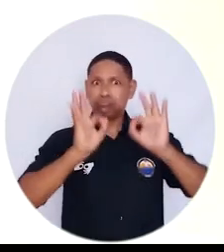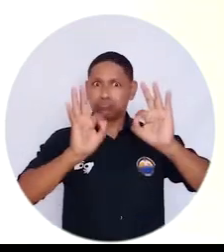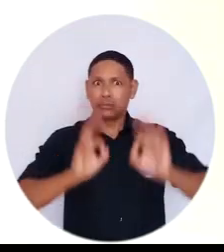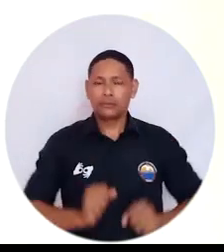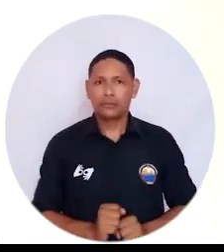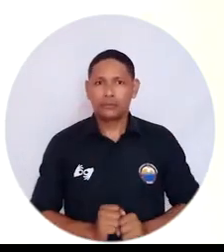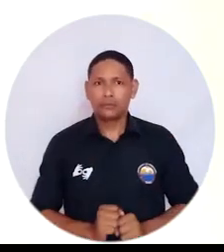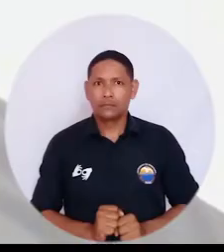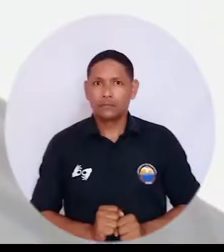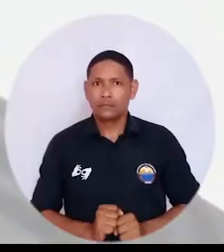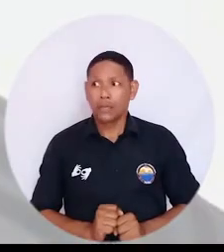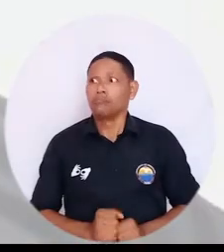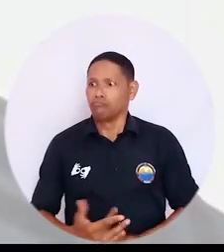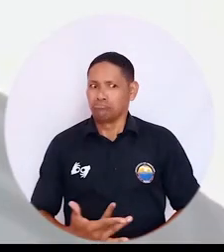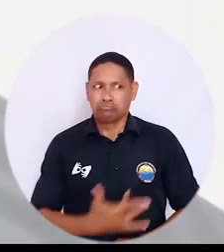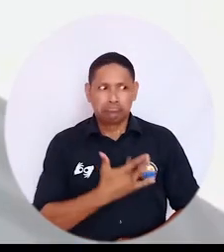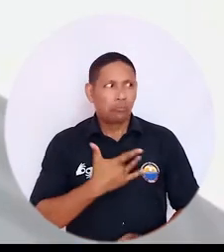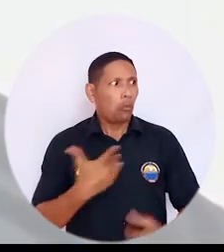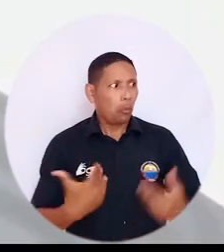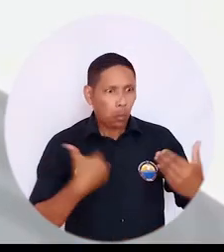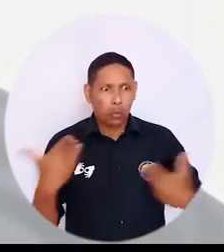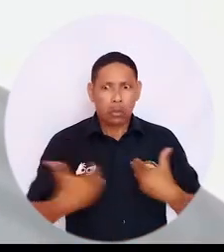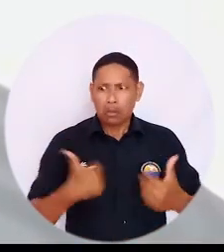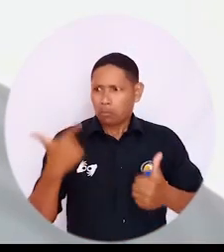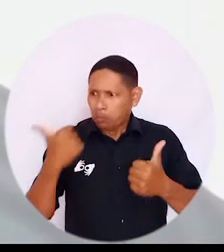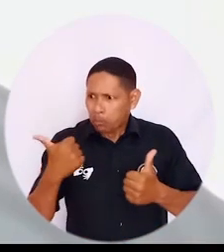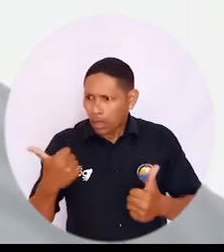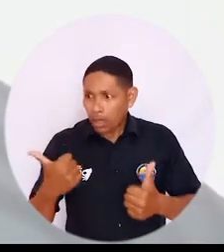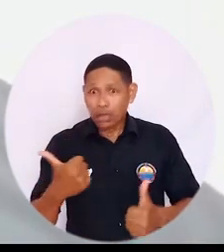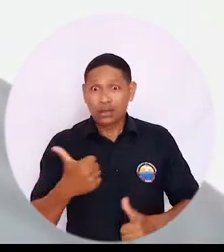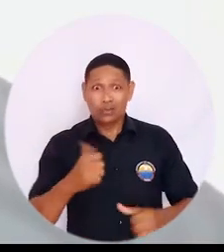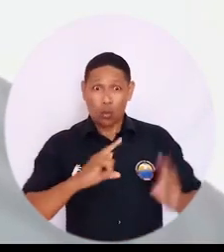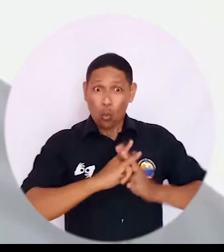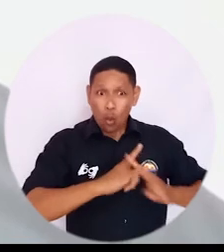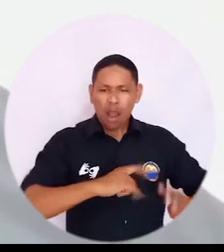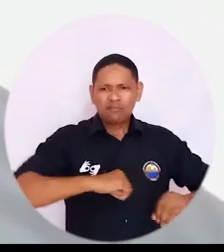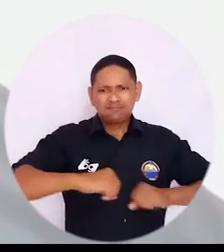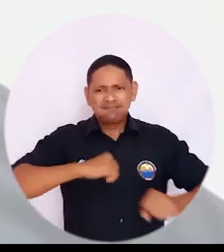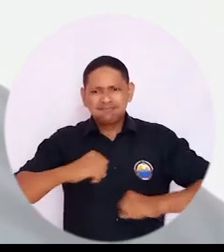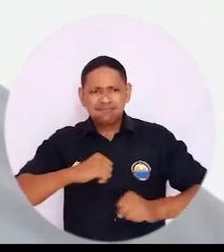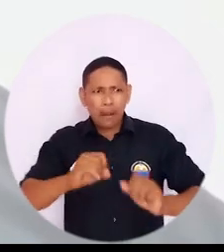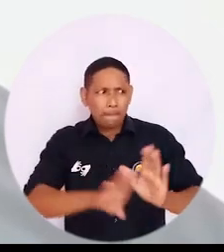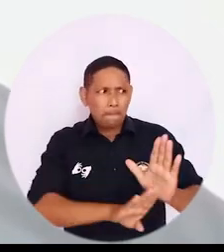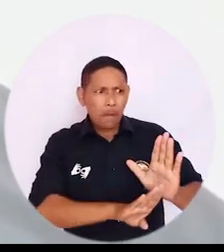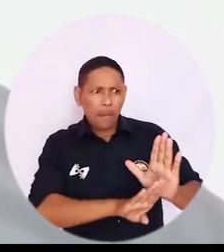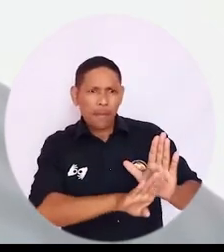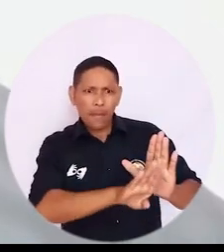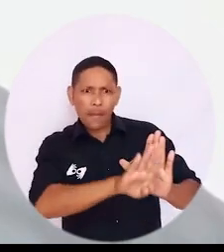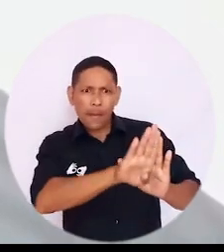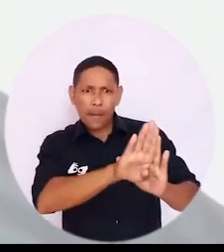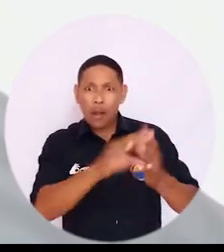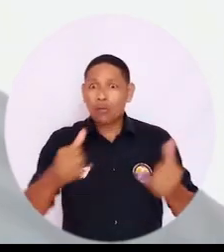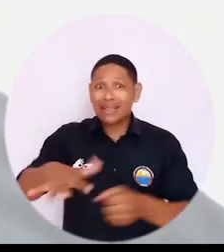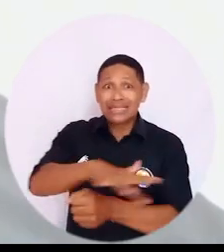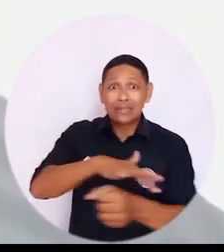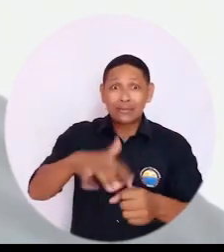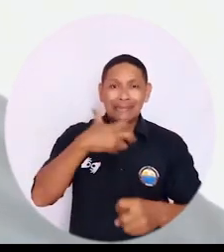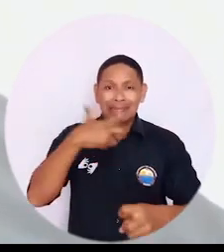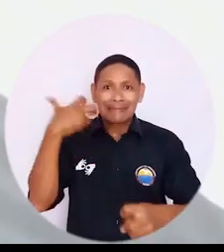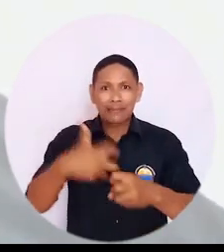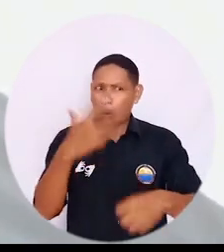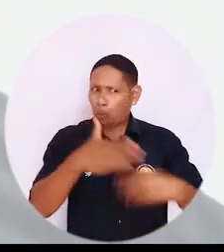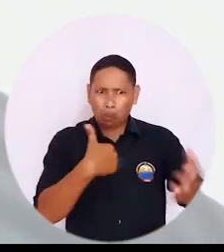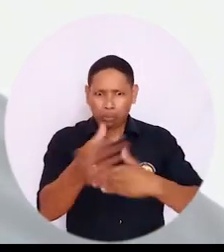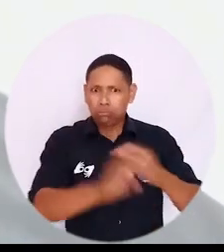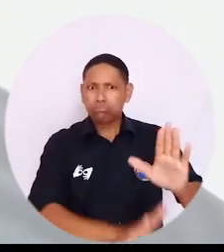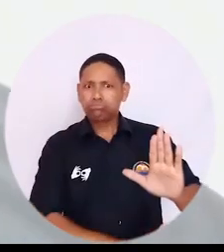tan significativo. Está muy satisfecho con el desenvolvimiento que está teniendo nuestra universidad, que ha logrado adaptarse a estas